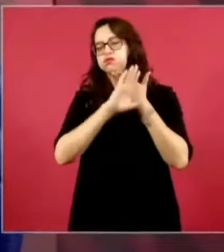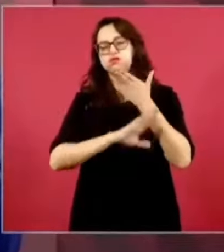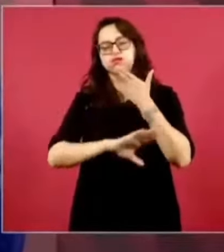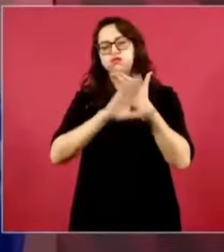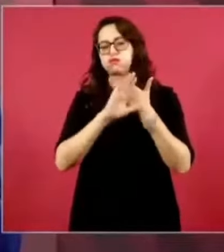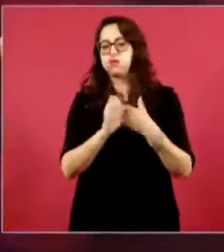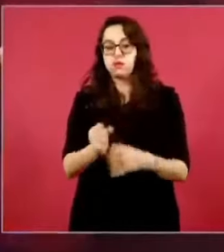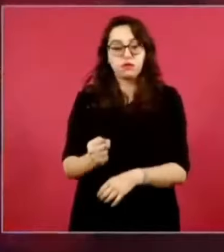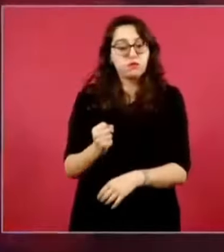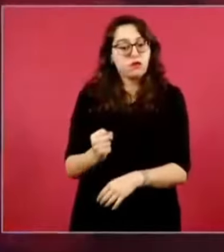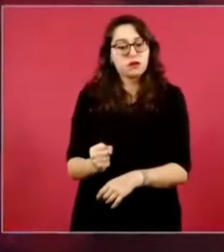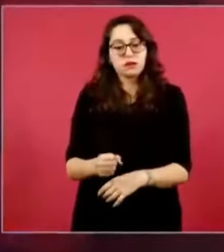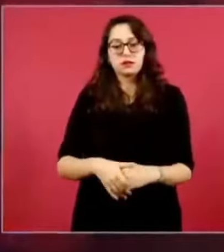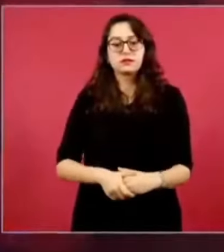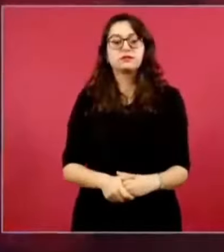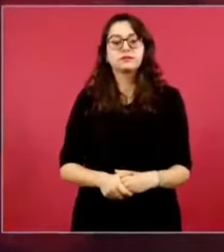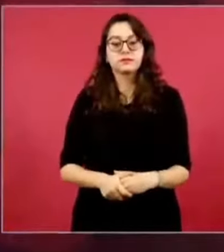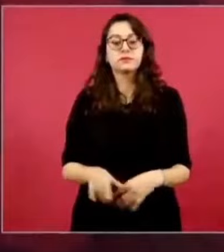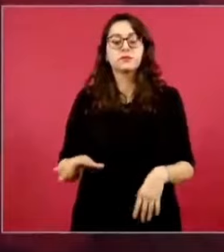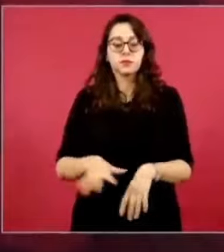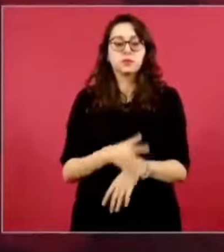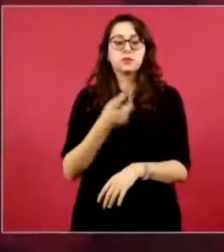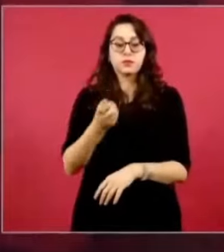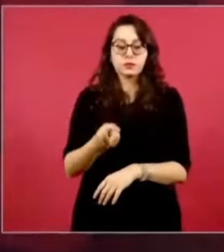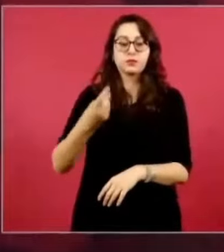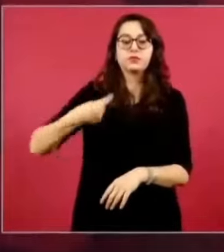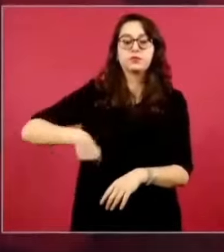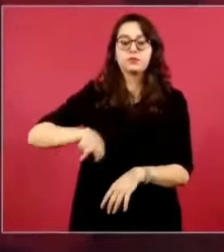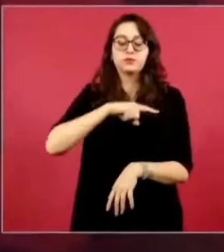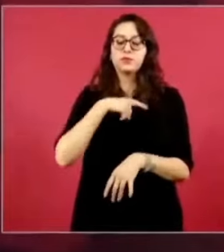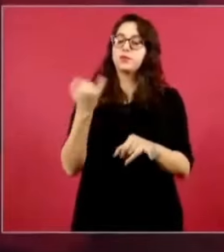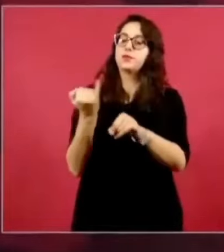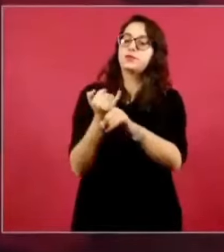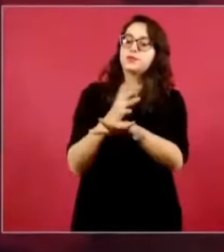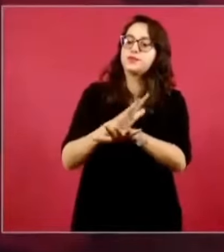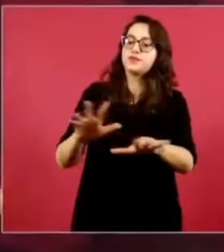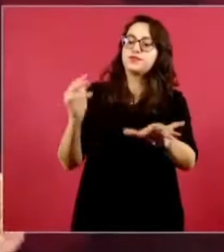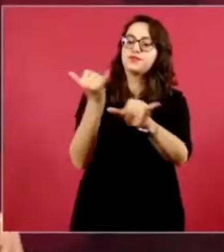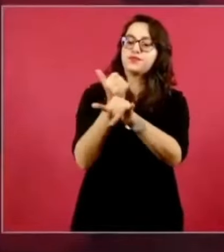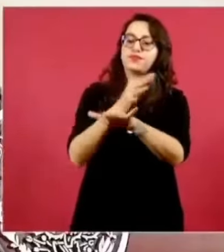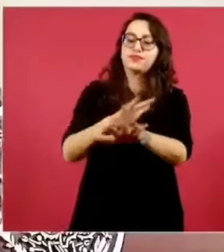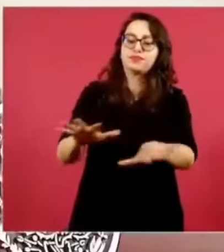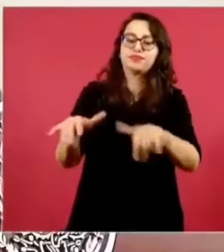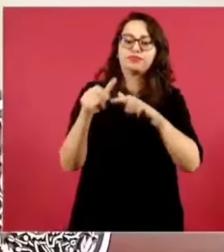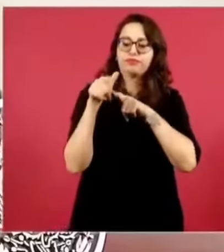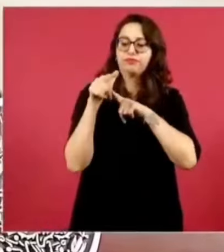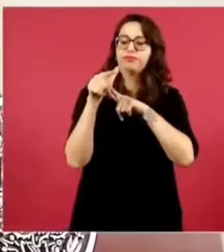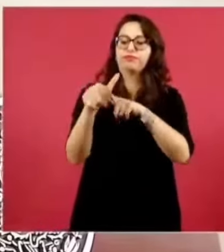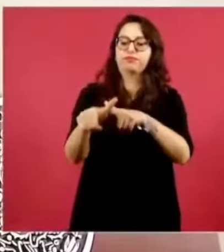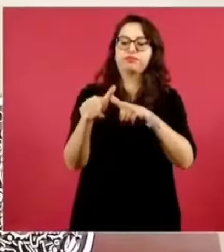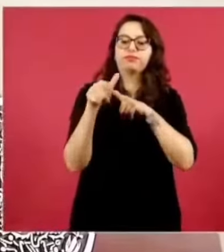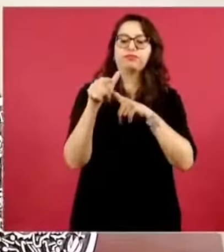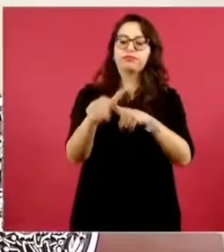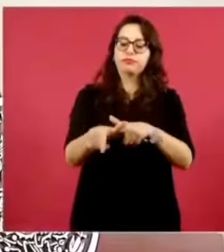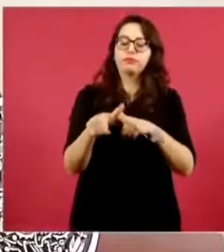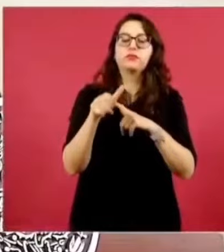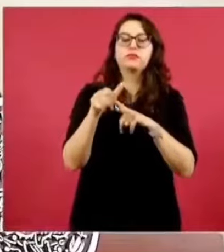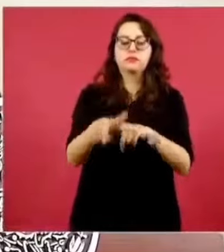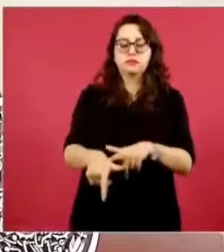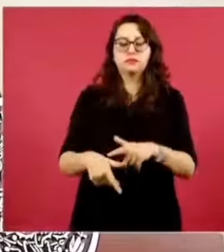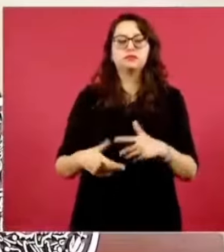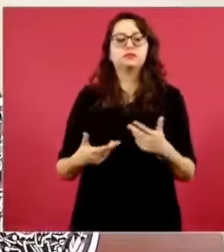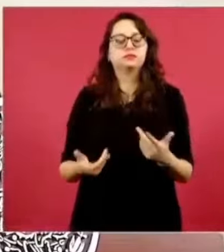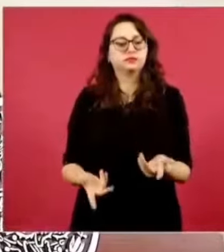bombardeo por eso vamos a seguir este informando eh replicando